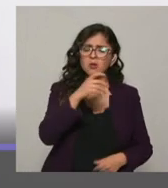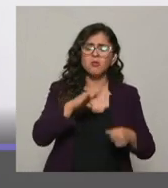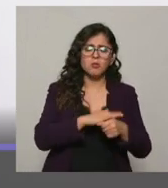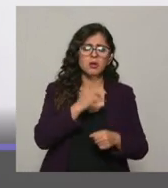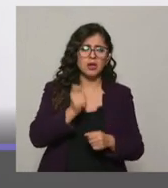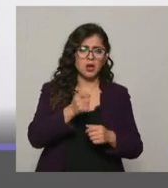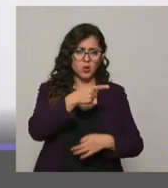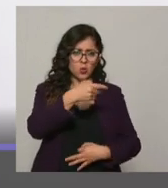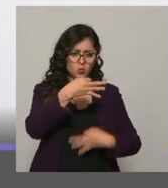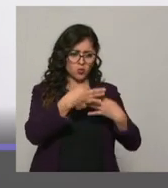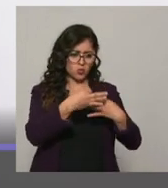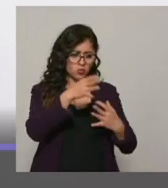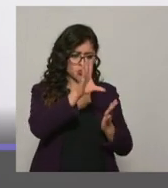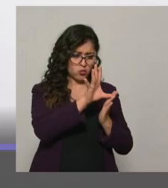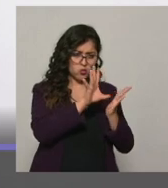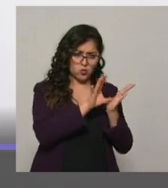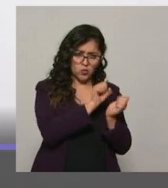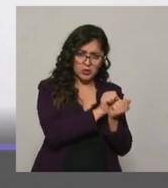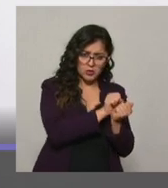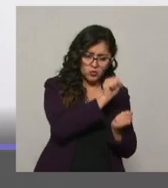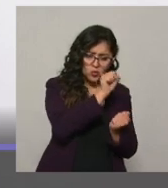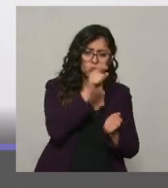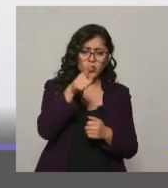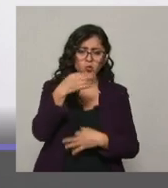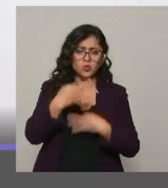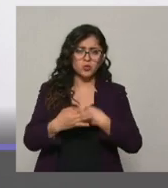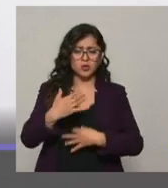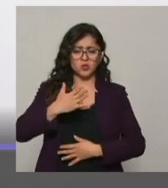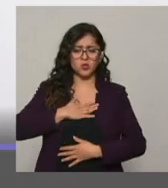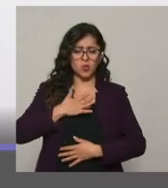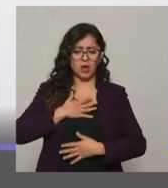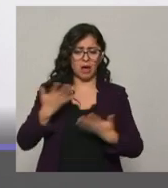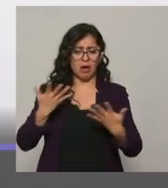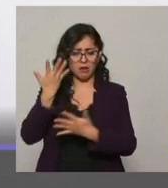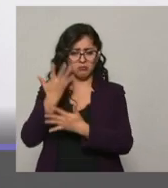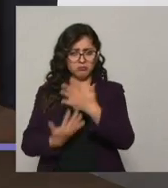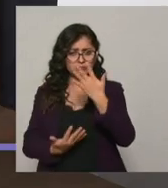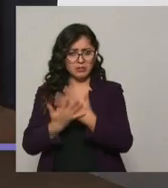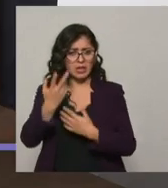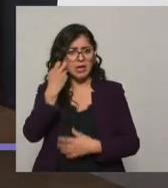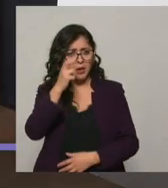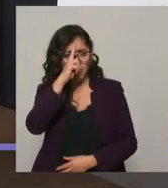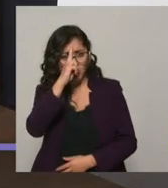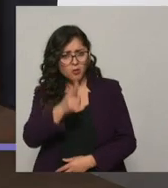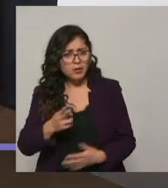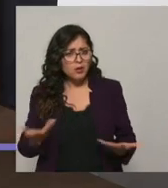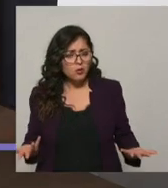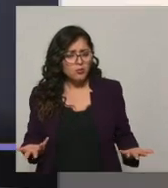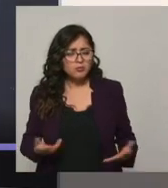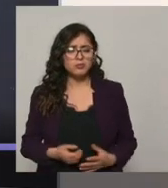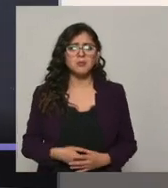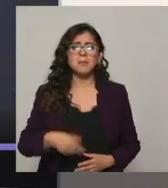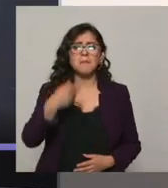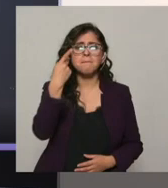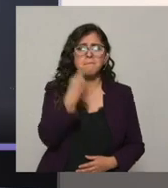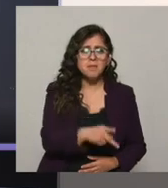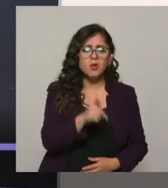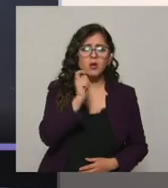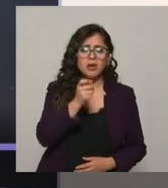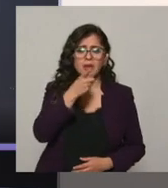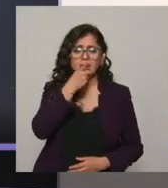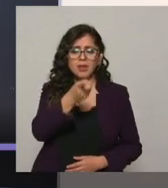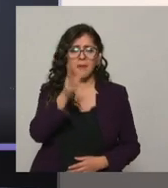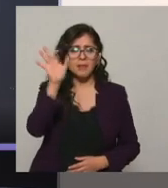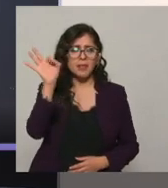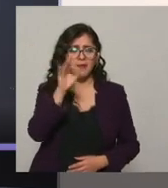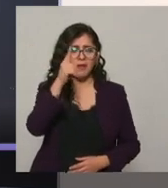hacerse justicia por propia mano está prohibido. Oye, pero no podrían argumentar, ellos estaban en su casa en defensa propia. Lo